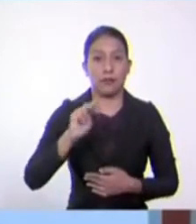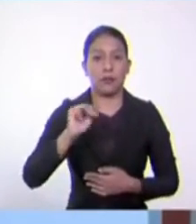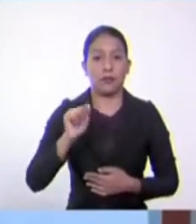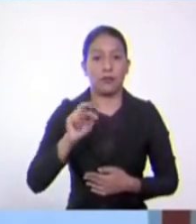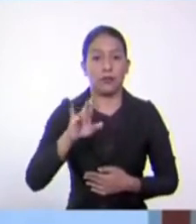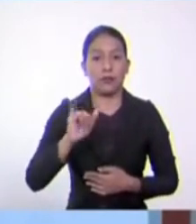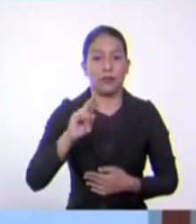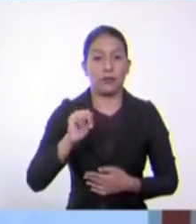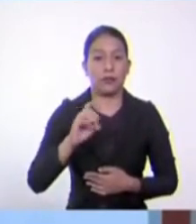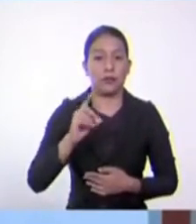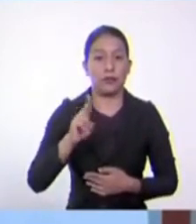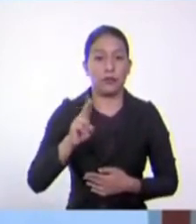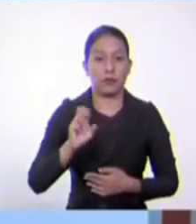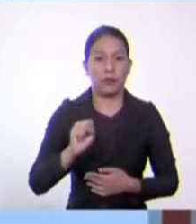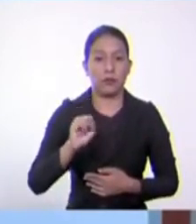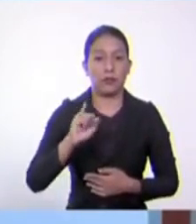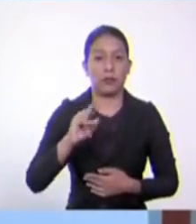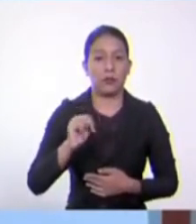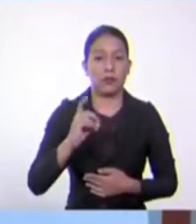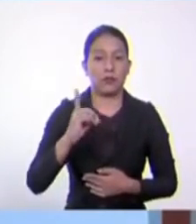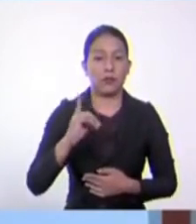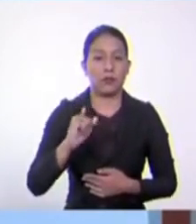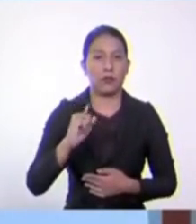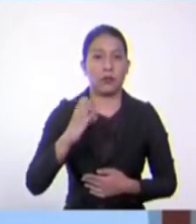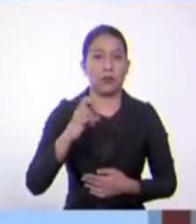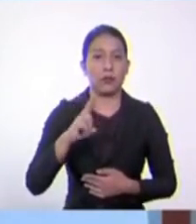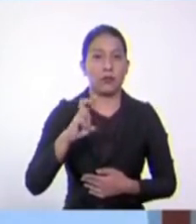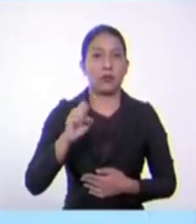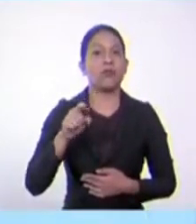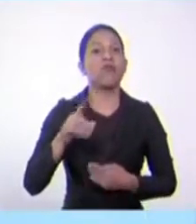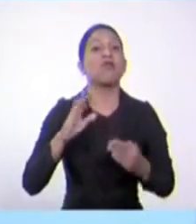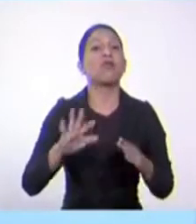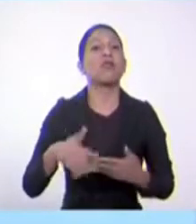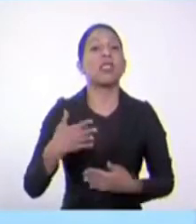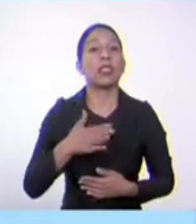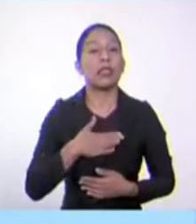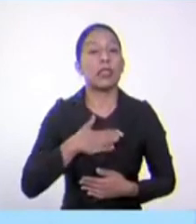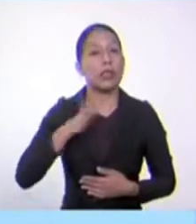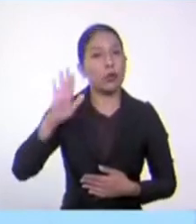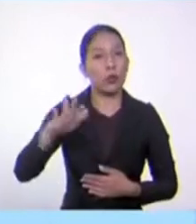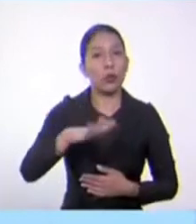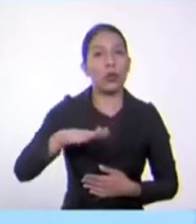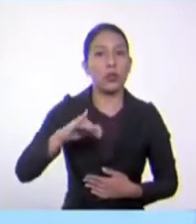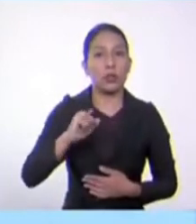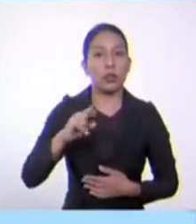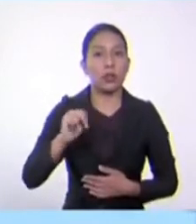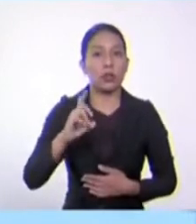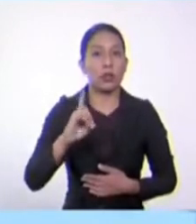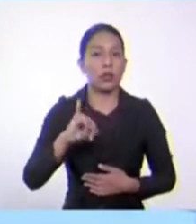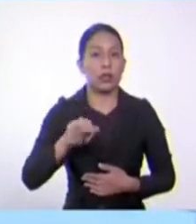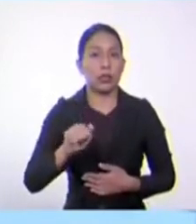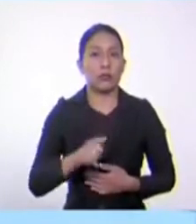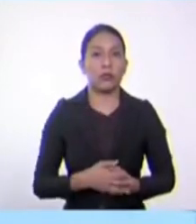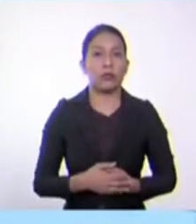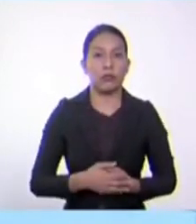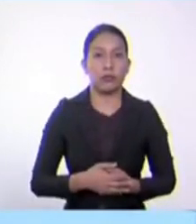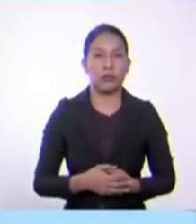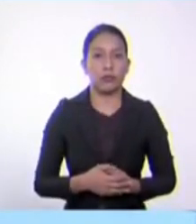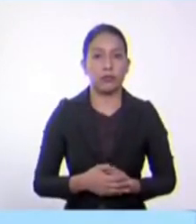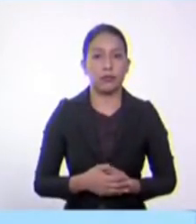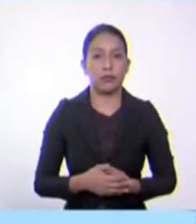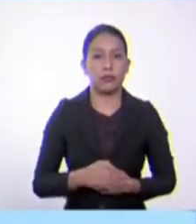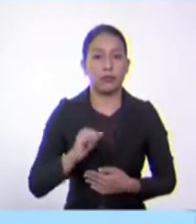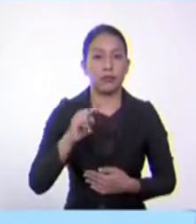indicus, la palabra faltante nos decía que su propiedad era que provenía de la India, propiedad. Entonces,